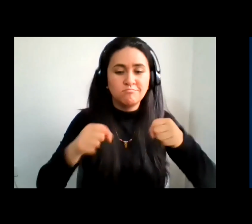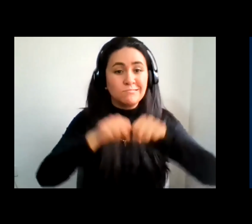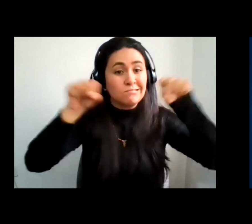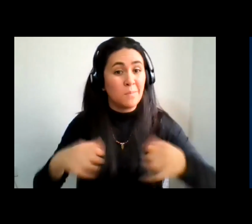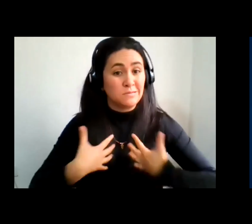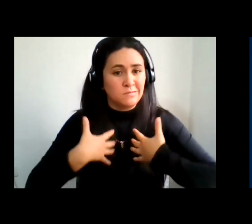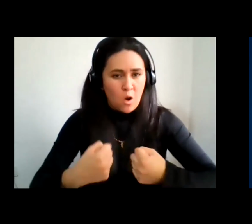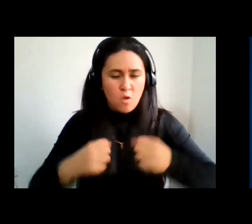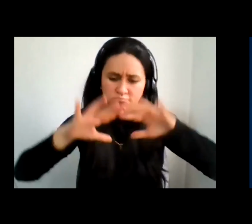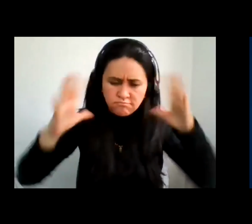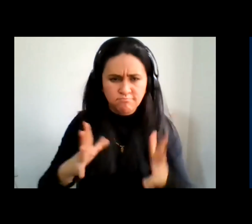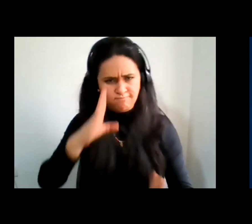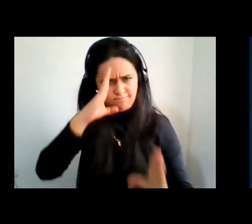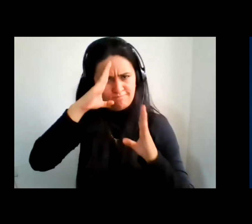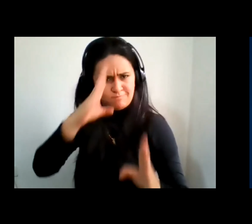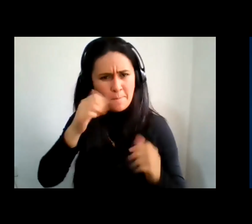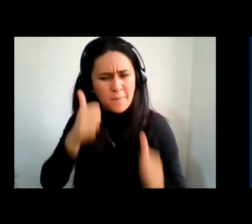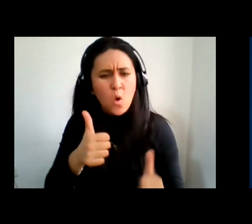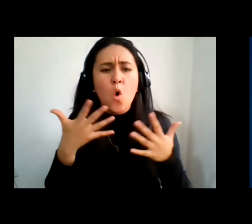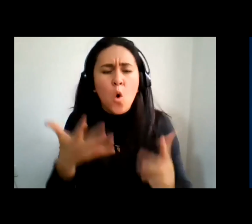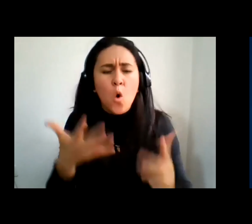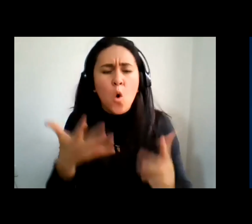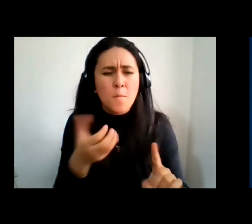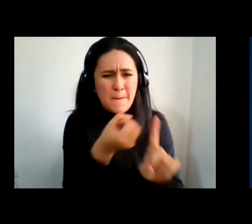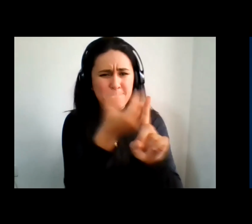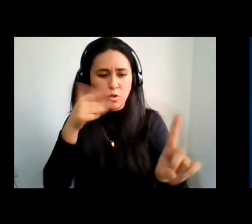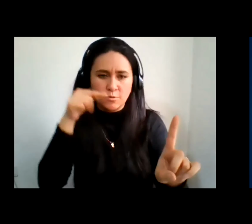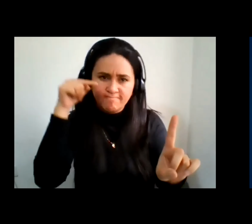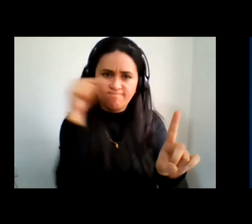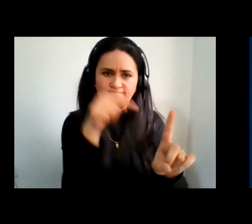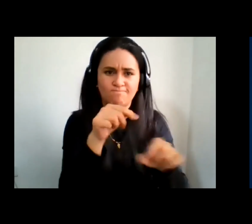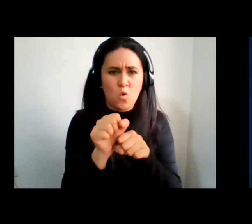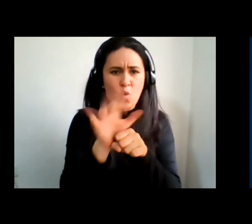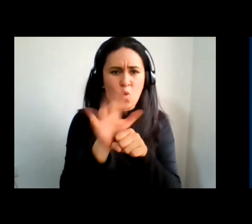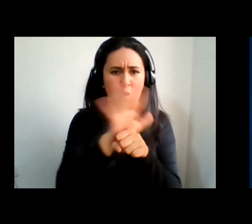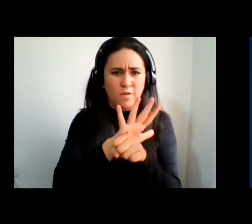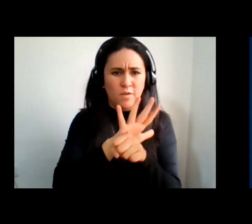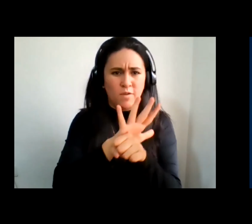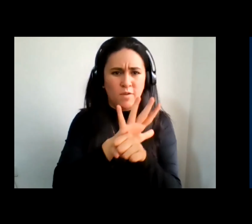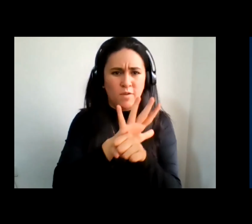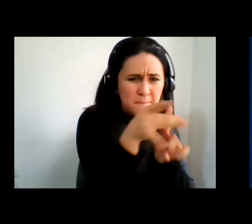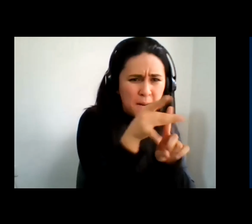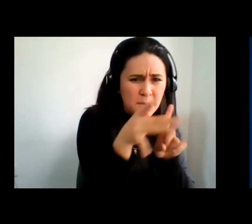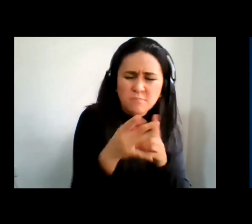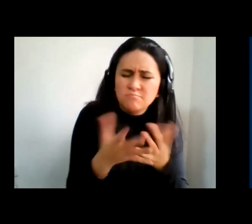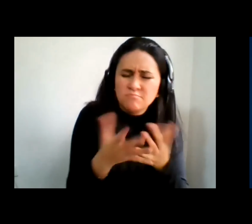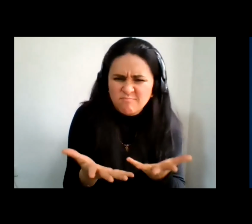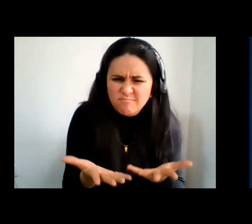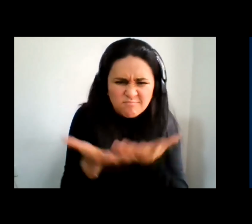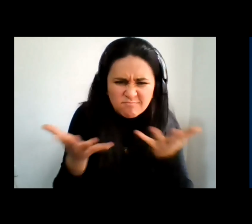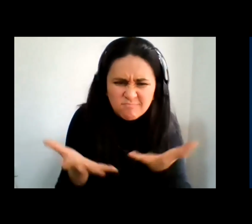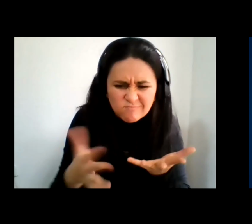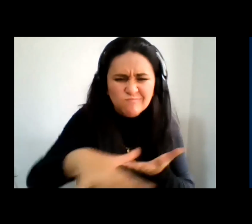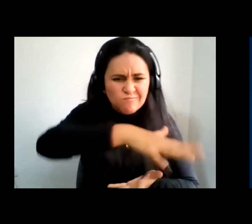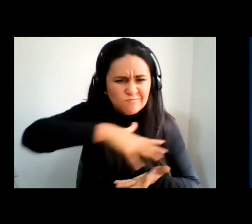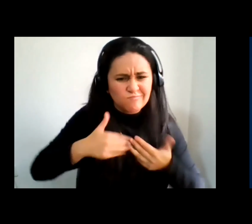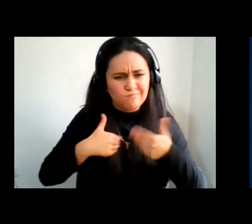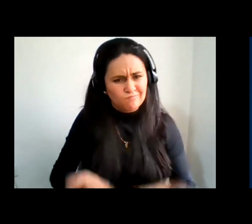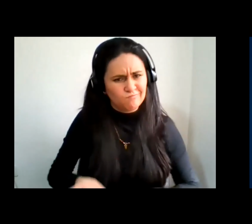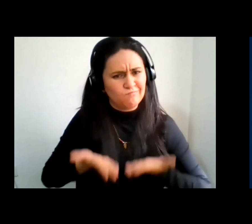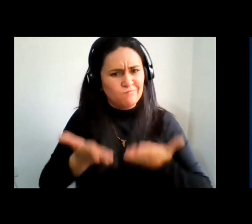salud universal, especialmente el impacto de la COVID-19 y lo que ha sucedido en la disposición de la entrega de